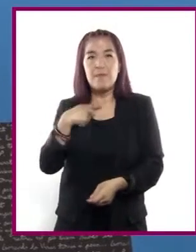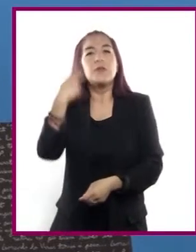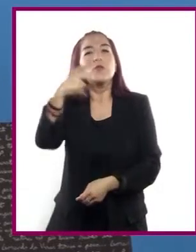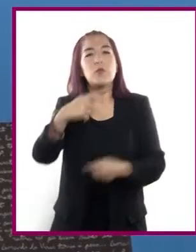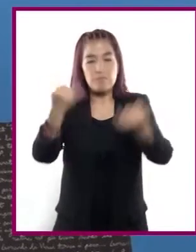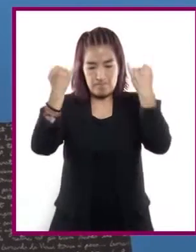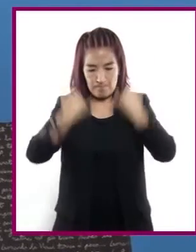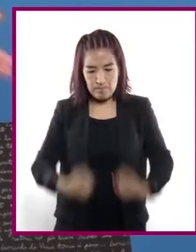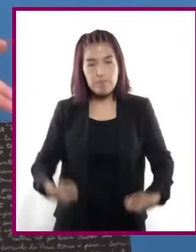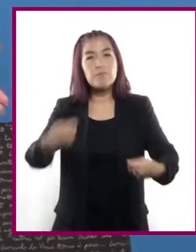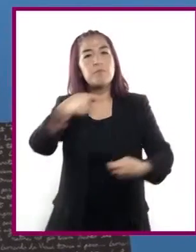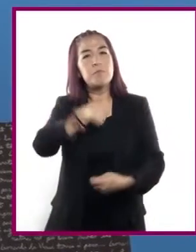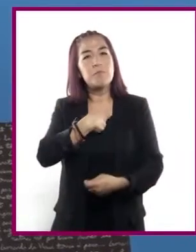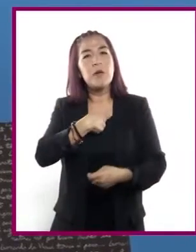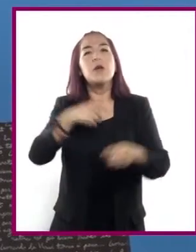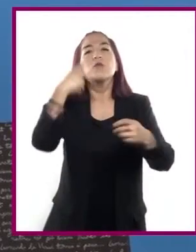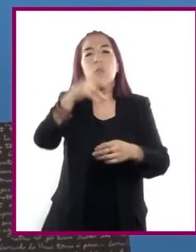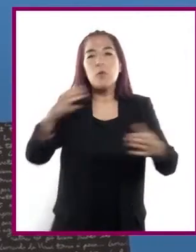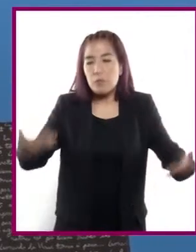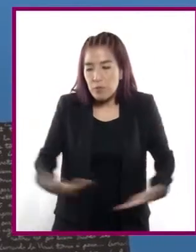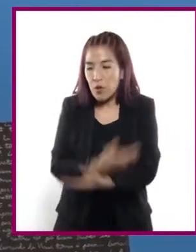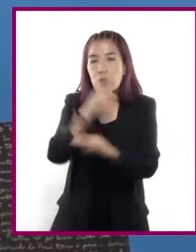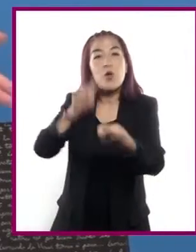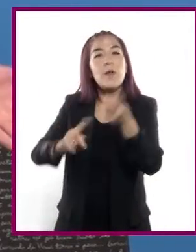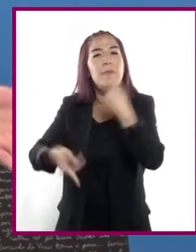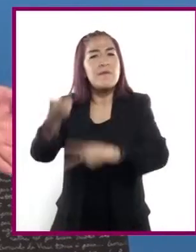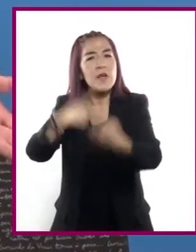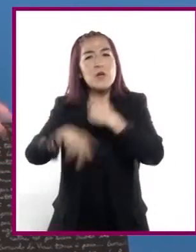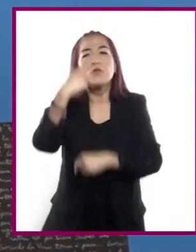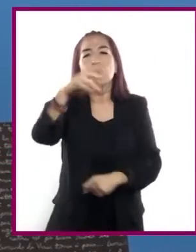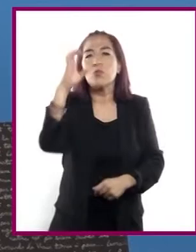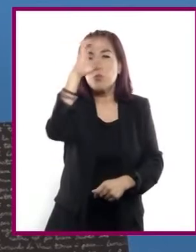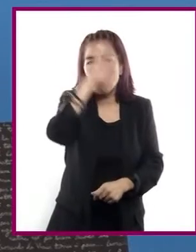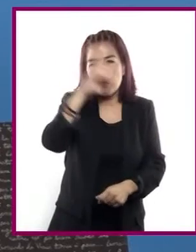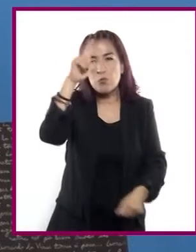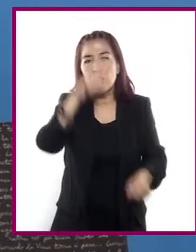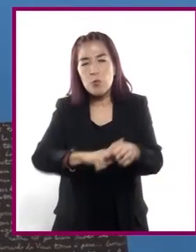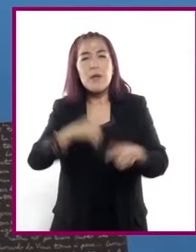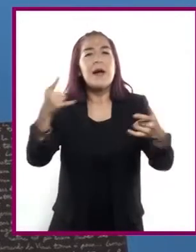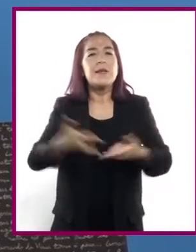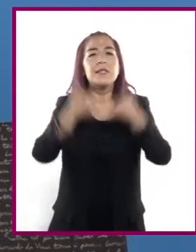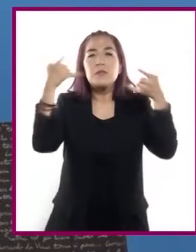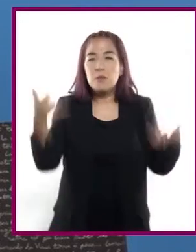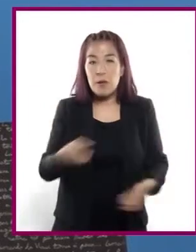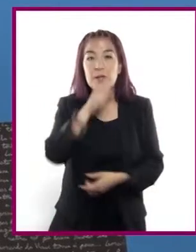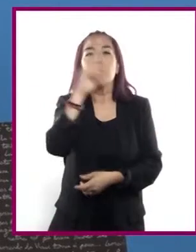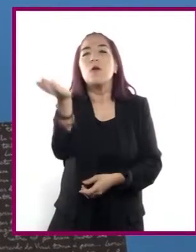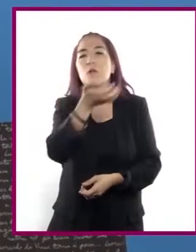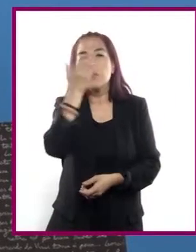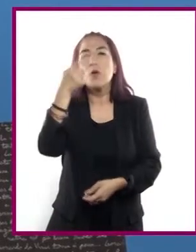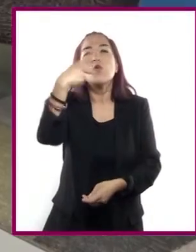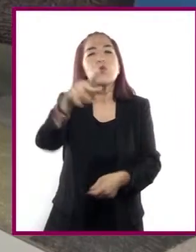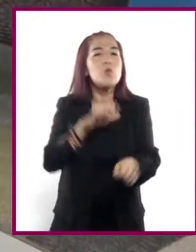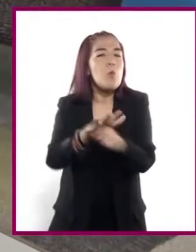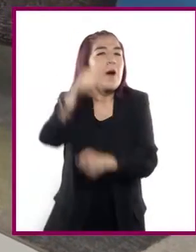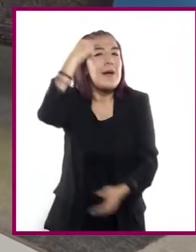nuestra identidad, raíces, cultura, historia, costumbres y creencias.